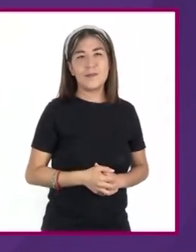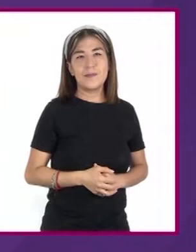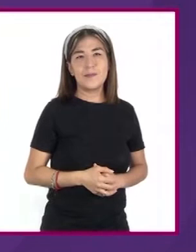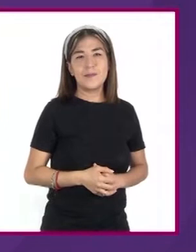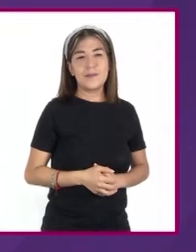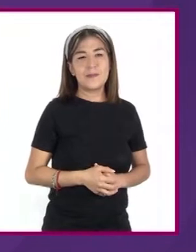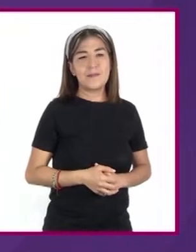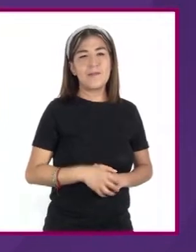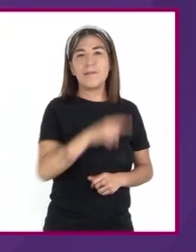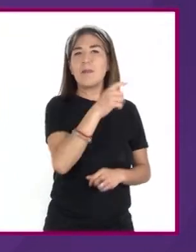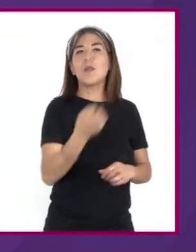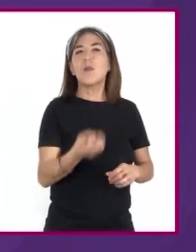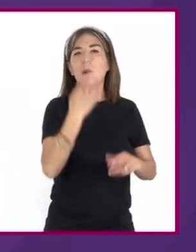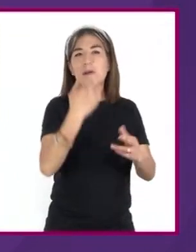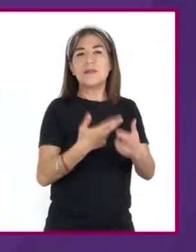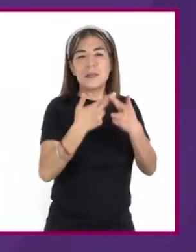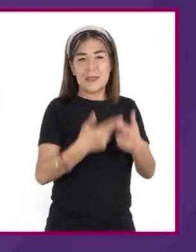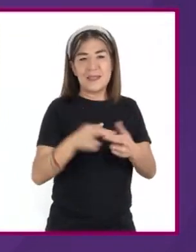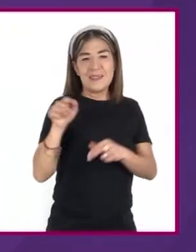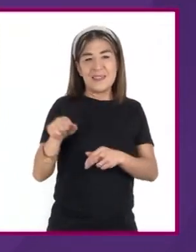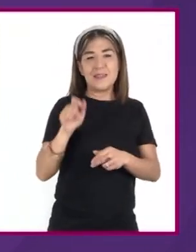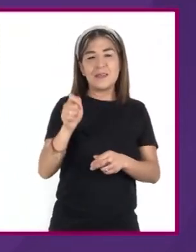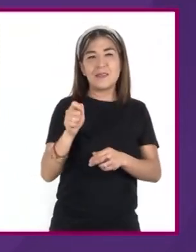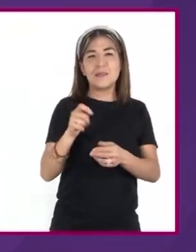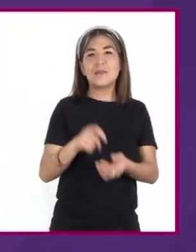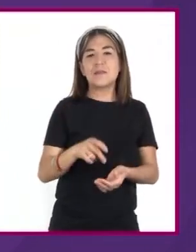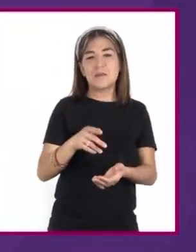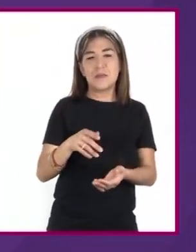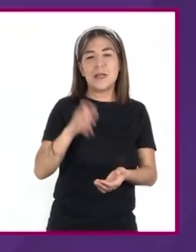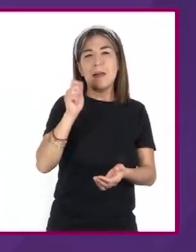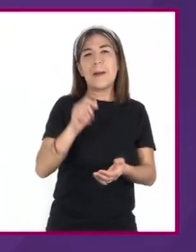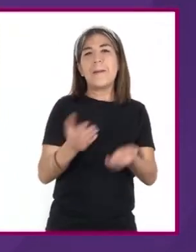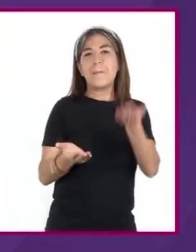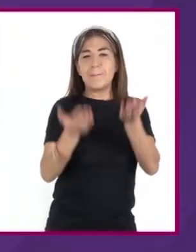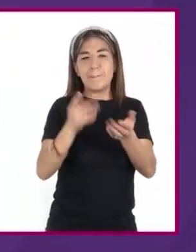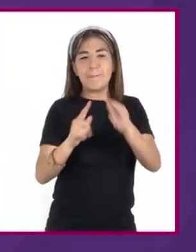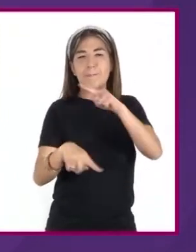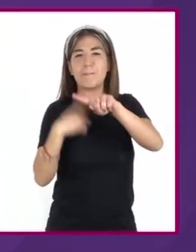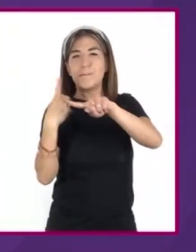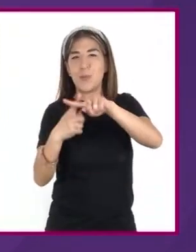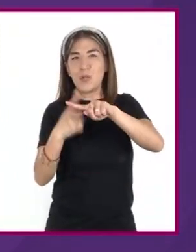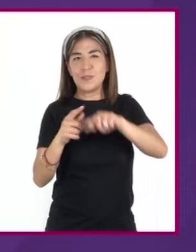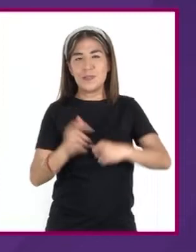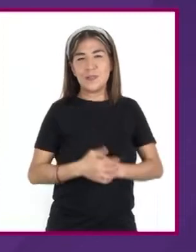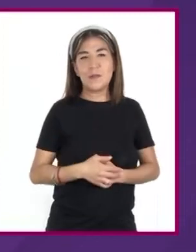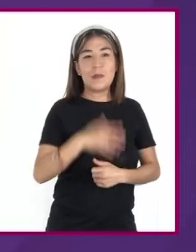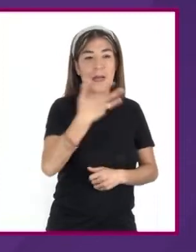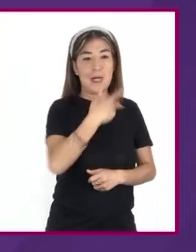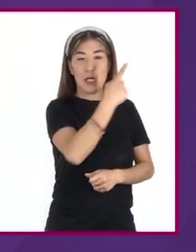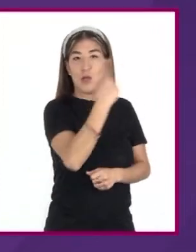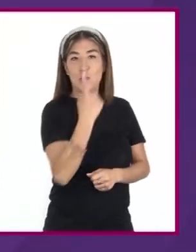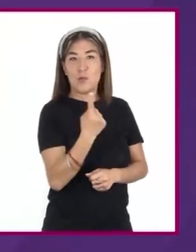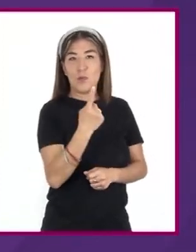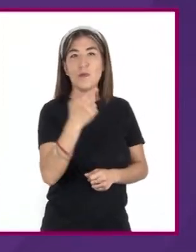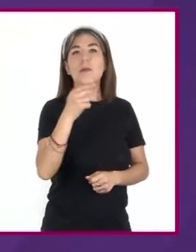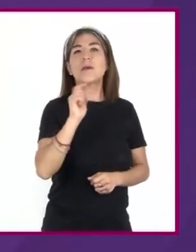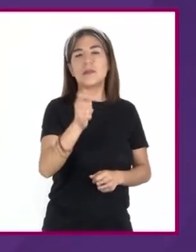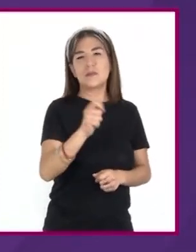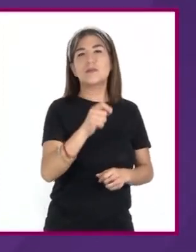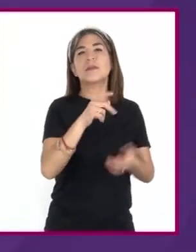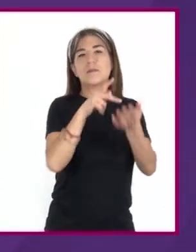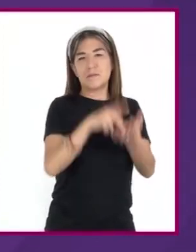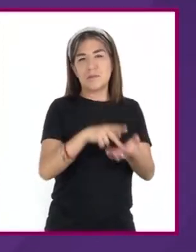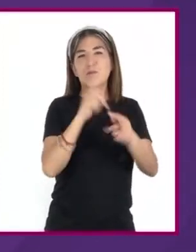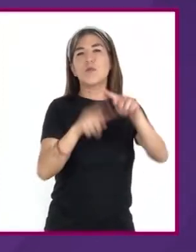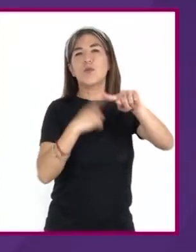Y vean la carga, la hojita se va hacia el positivo. Porque como tenemos un protón, esa es su carga,